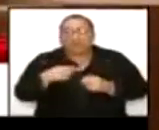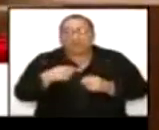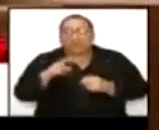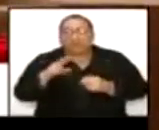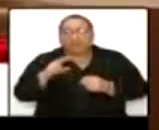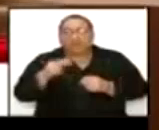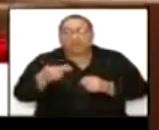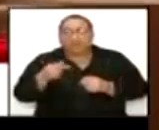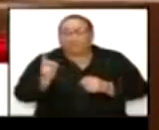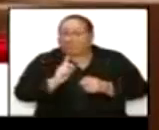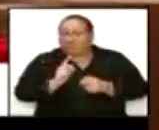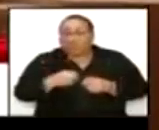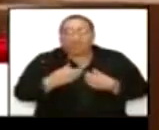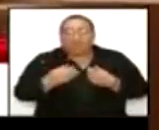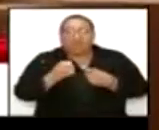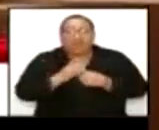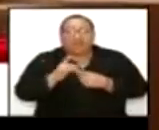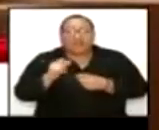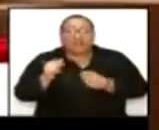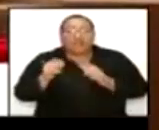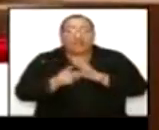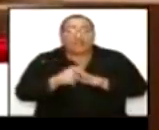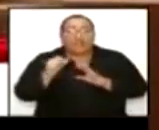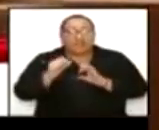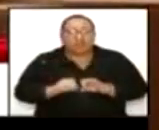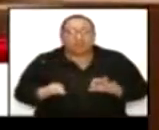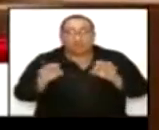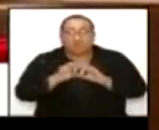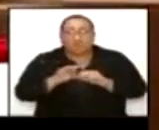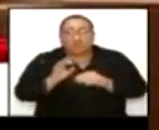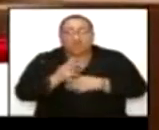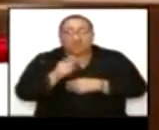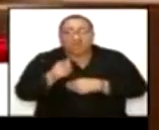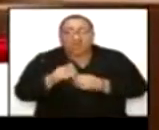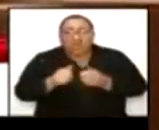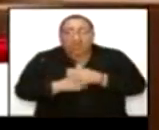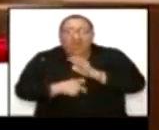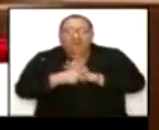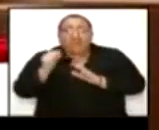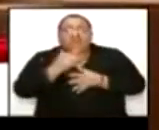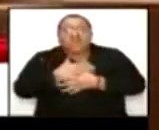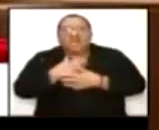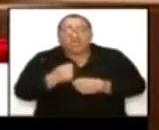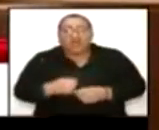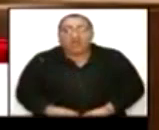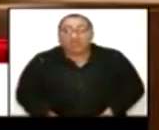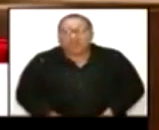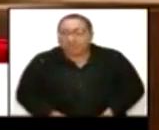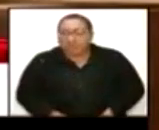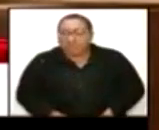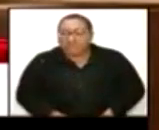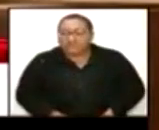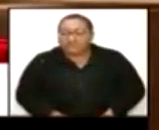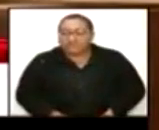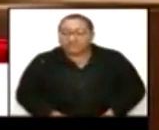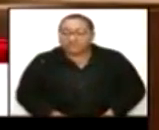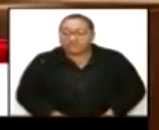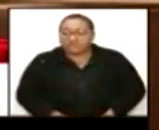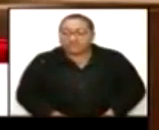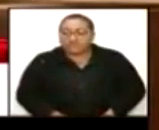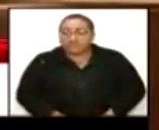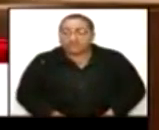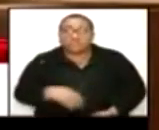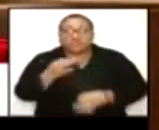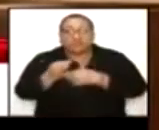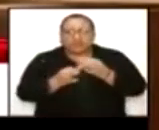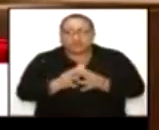NGRH, sino a garantizar sus derechos fundamentales, entre ellos el derecho a la salud, como lo sustentaré